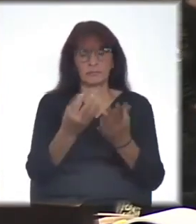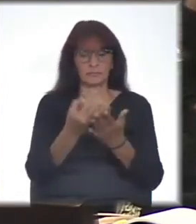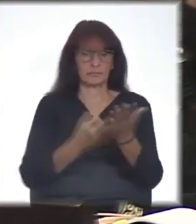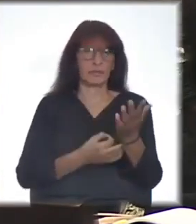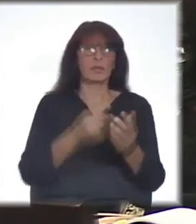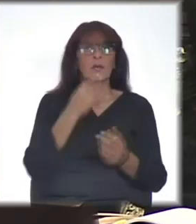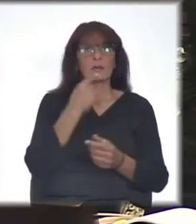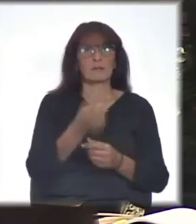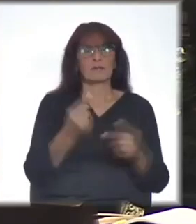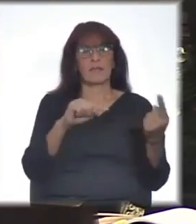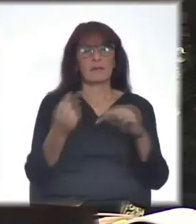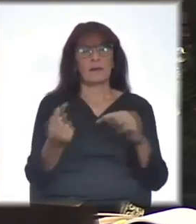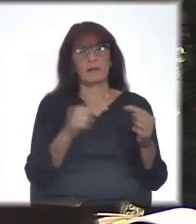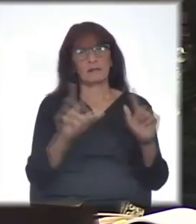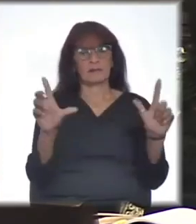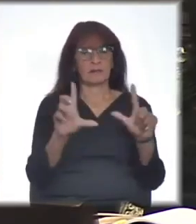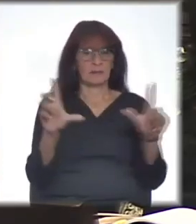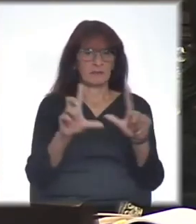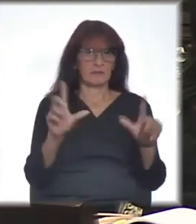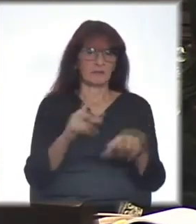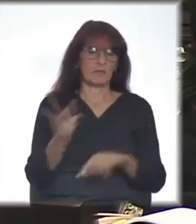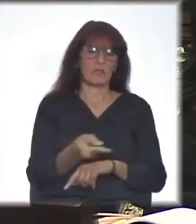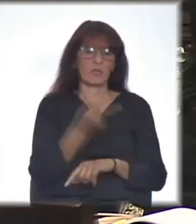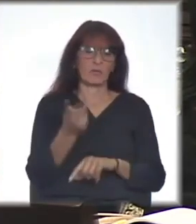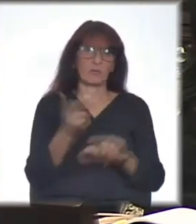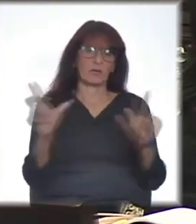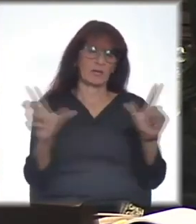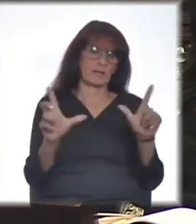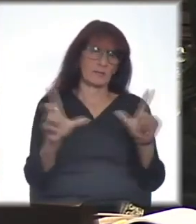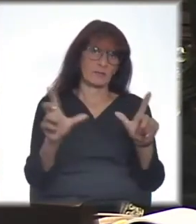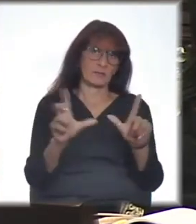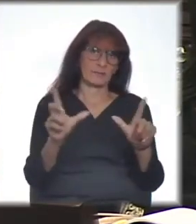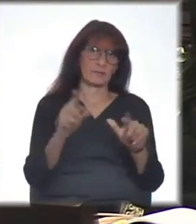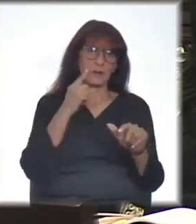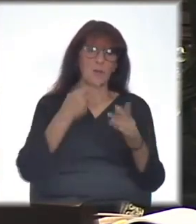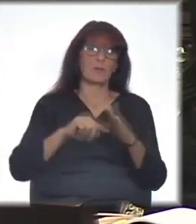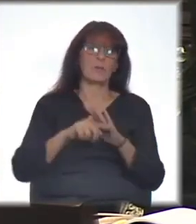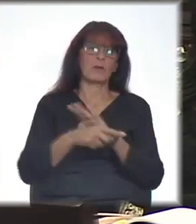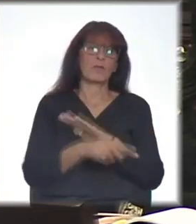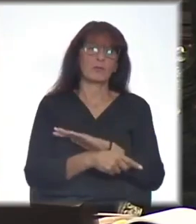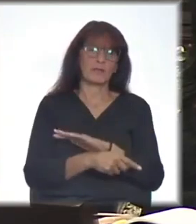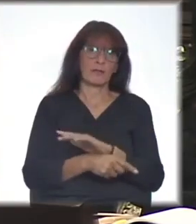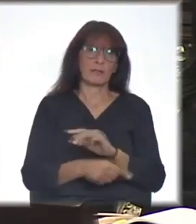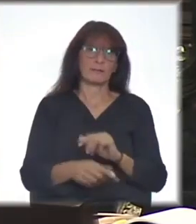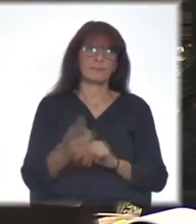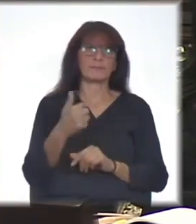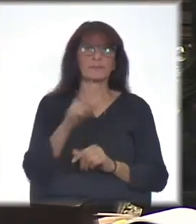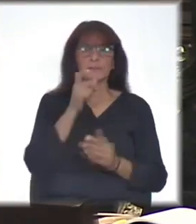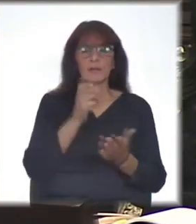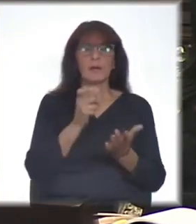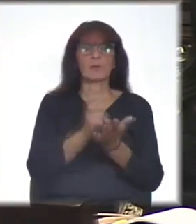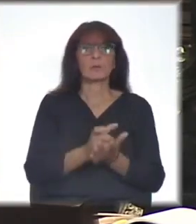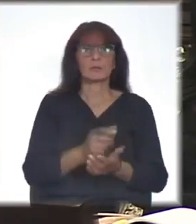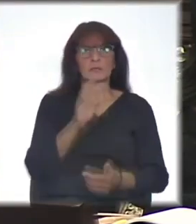al épico debate televisivo de 2 horas en el programa En Profundidad, donde argumentaron por un